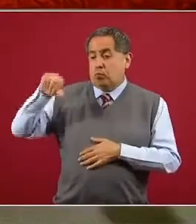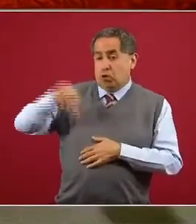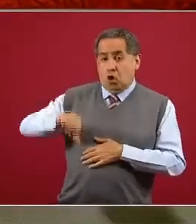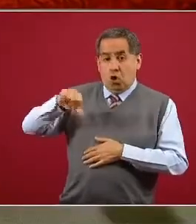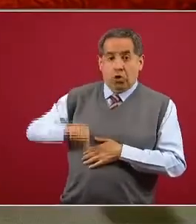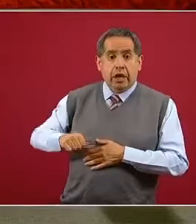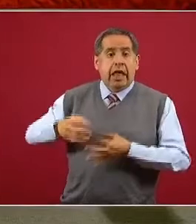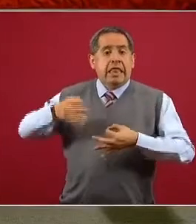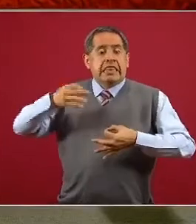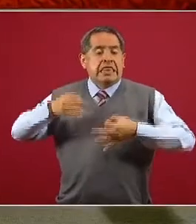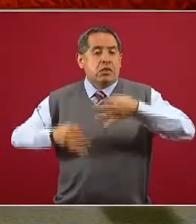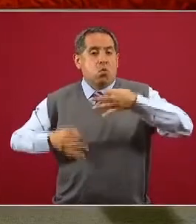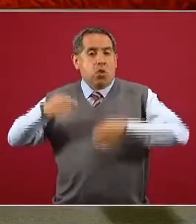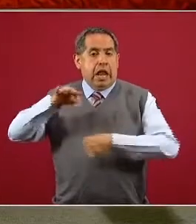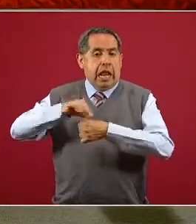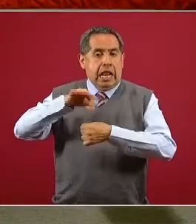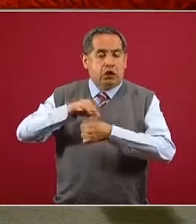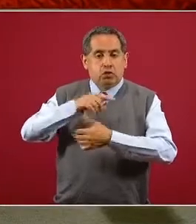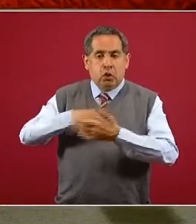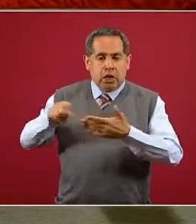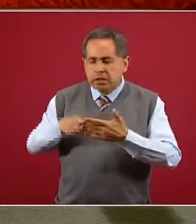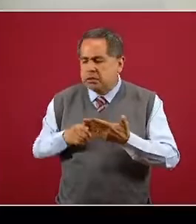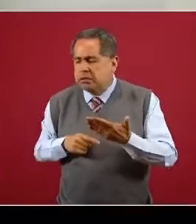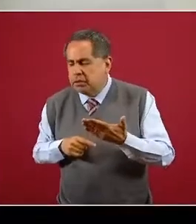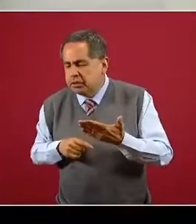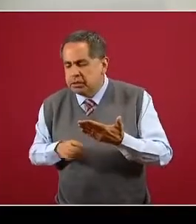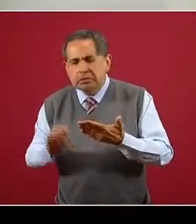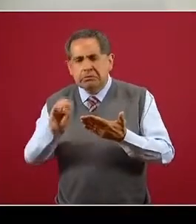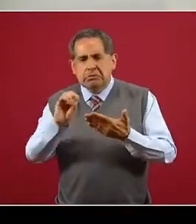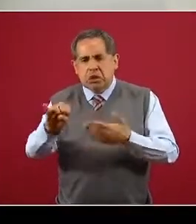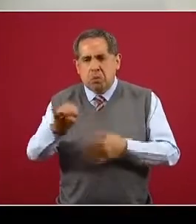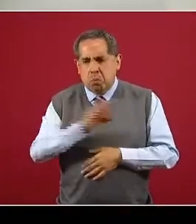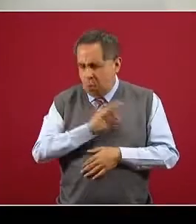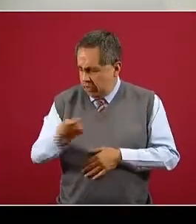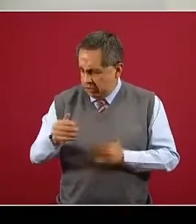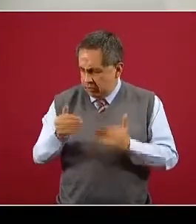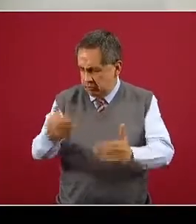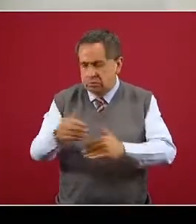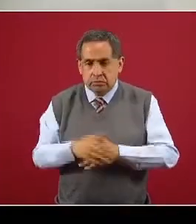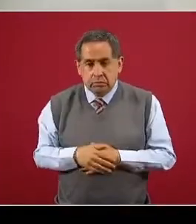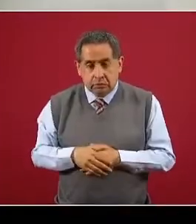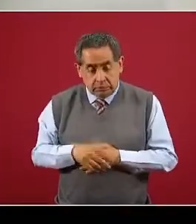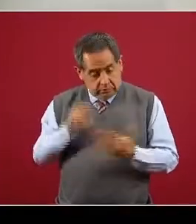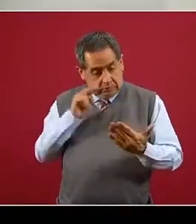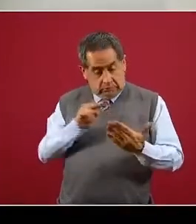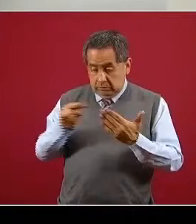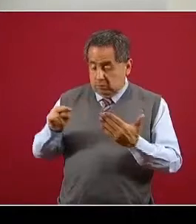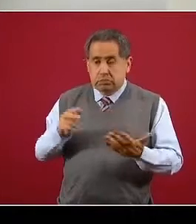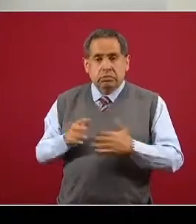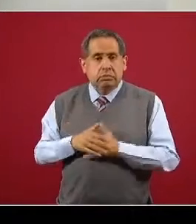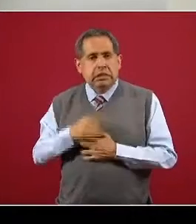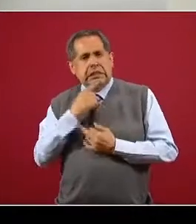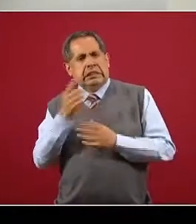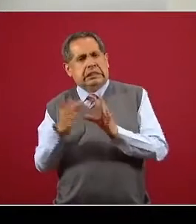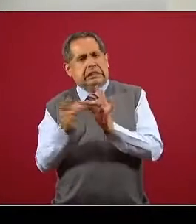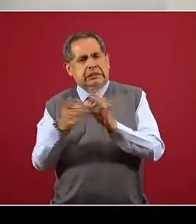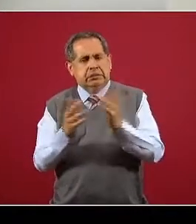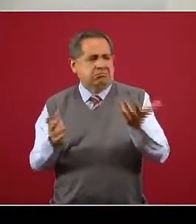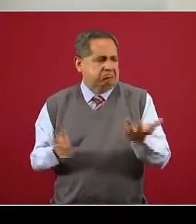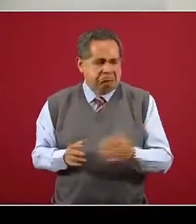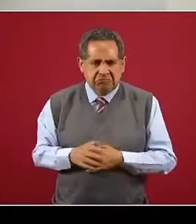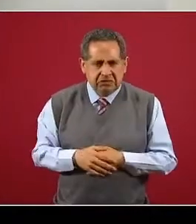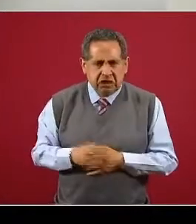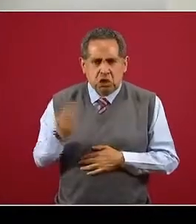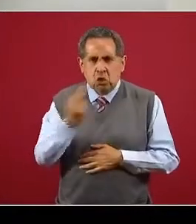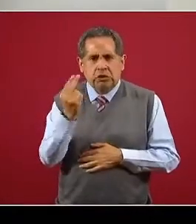Tribunal Electoral ratifica que es posible eso. Incluso dentro de la ratificación habla de que no es necesario